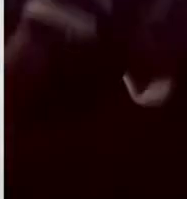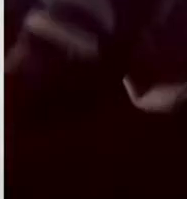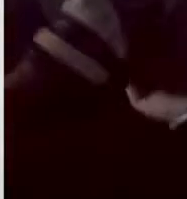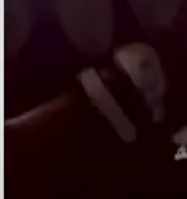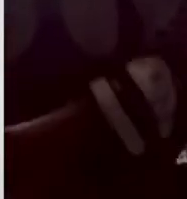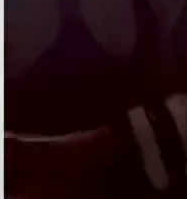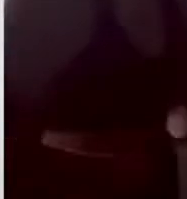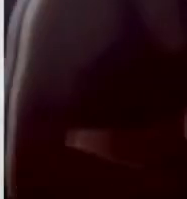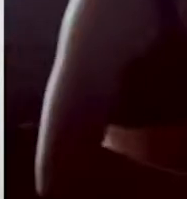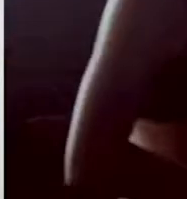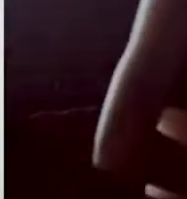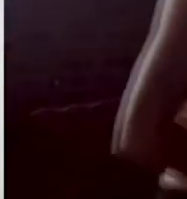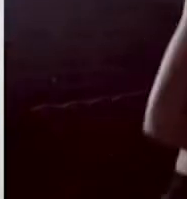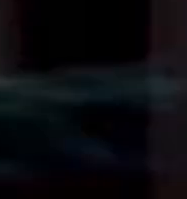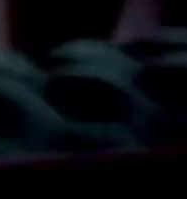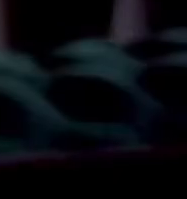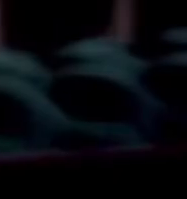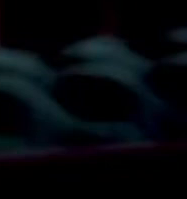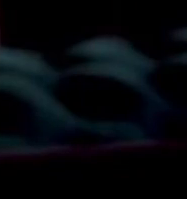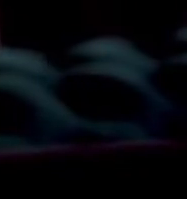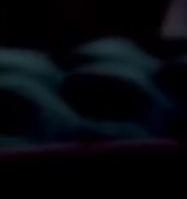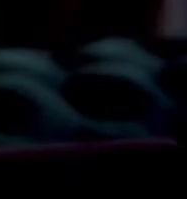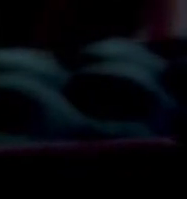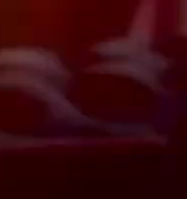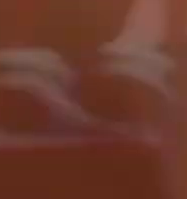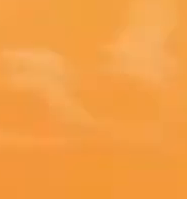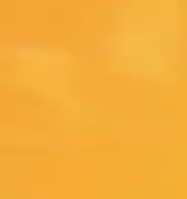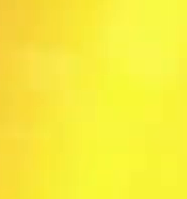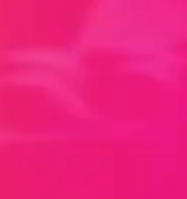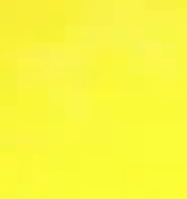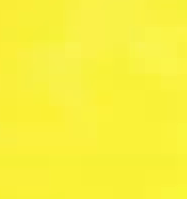¿Quién puede liderar una empresa y hasta un gobierno?